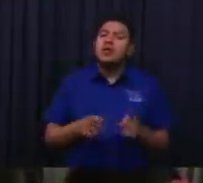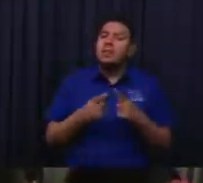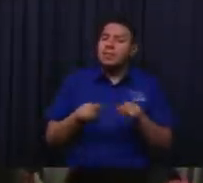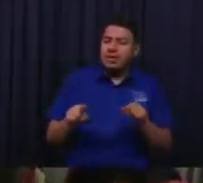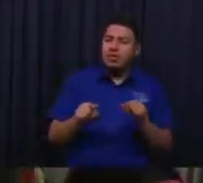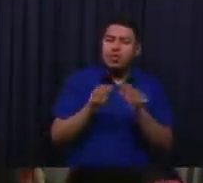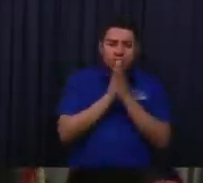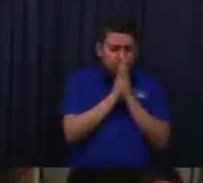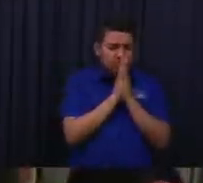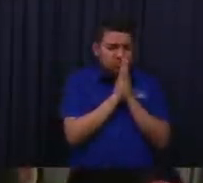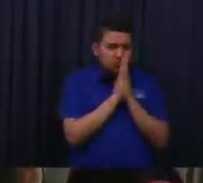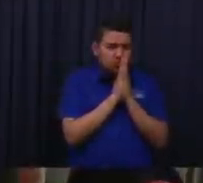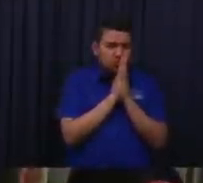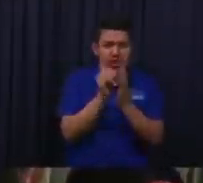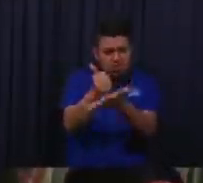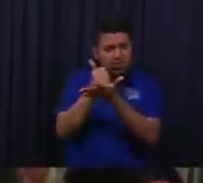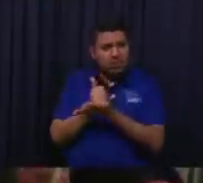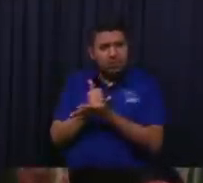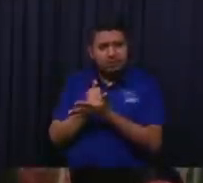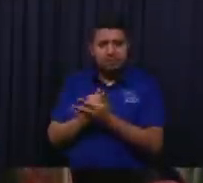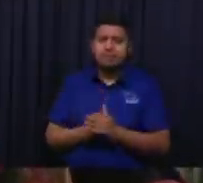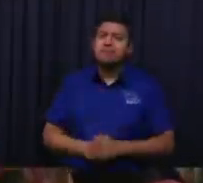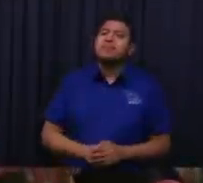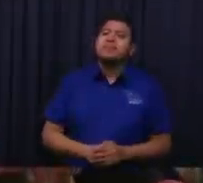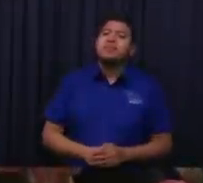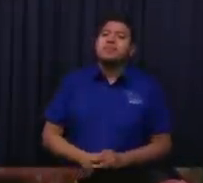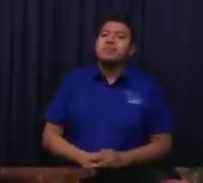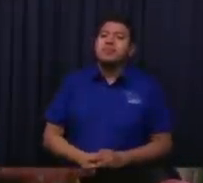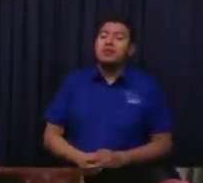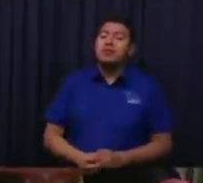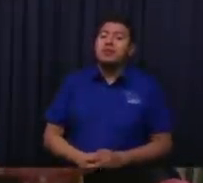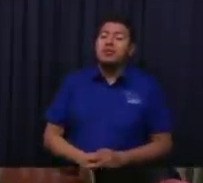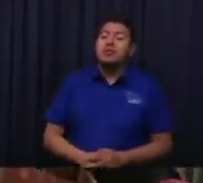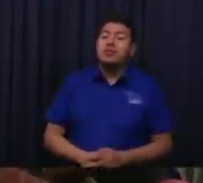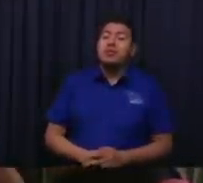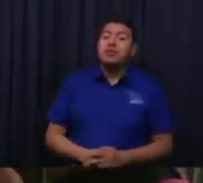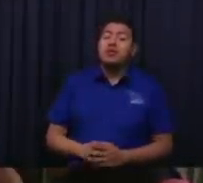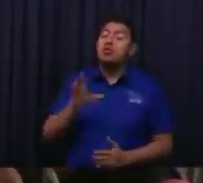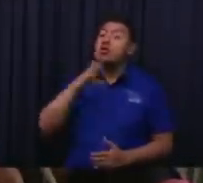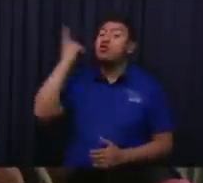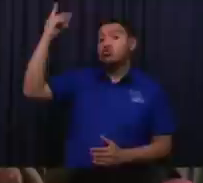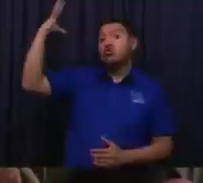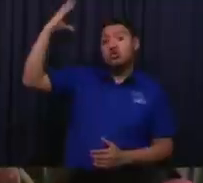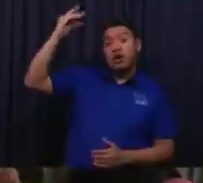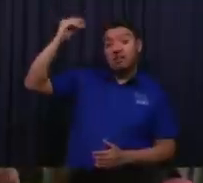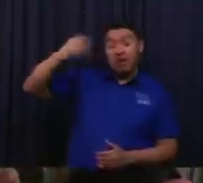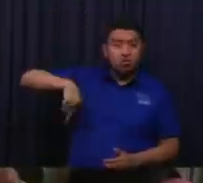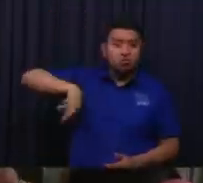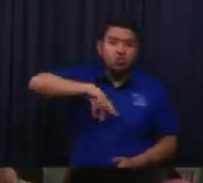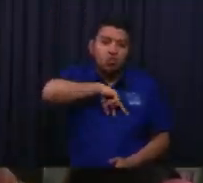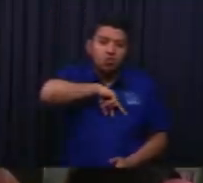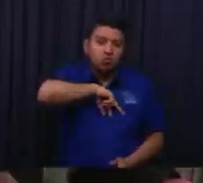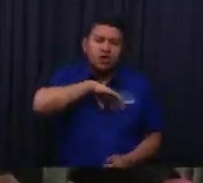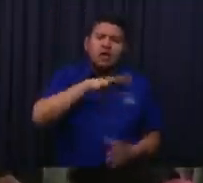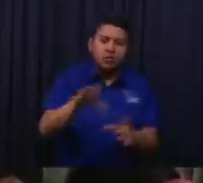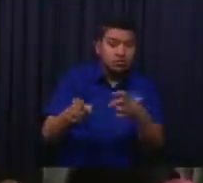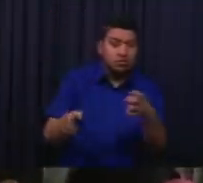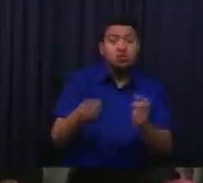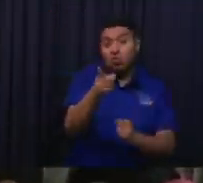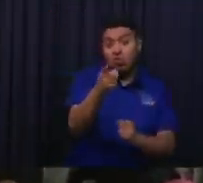traerlo. Entonces oremos. ¿Cuántos quieren que Dios le hable? Entonces dígale: papá, háblame por